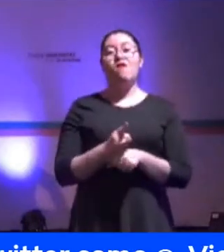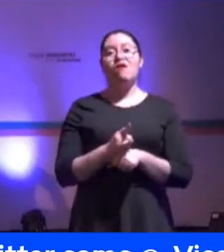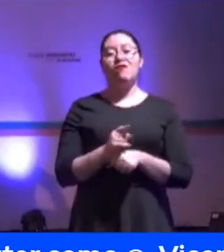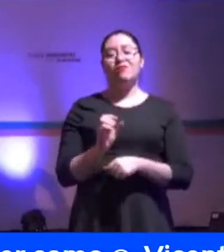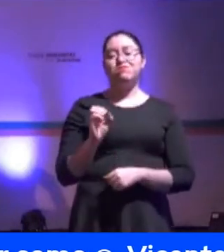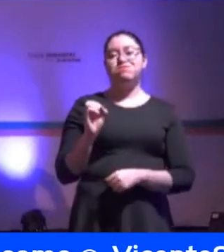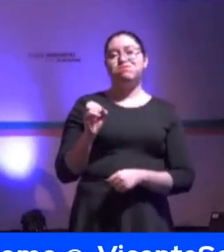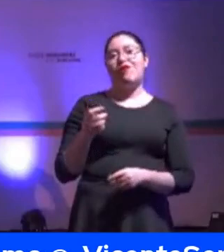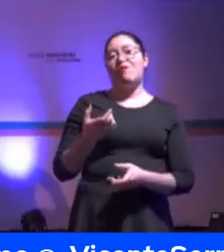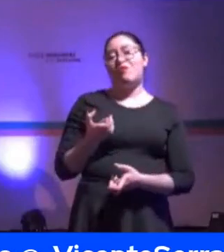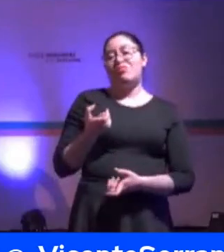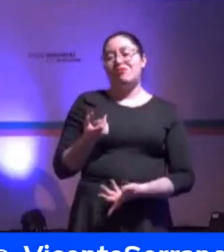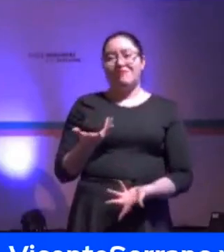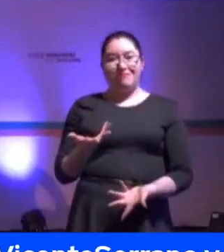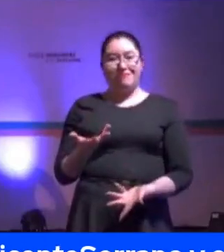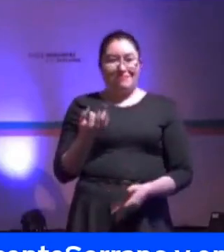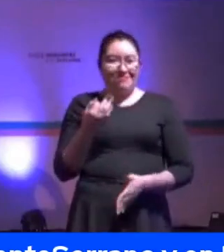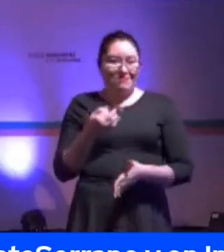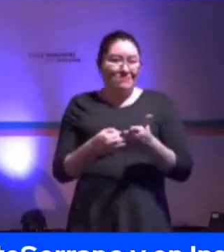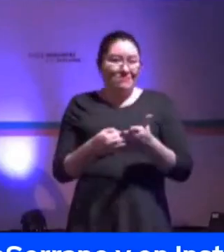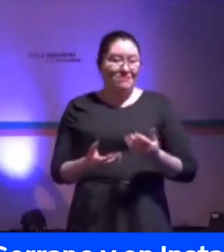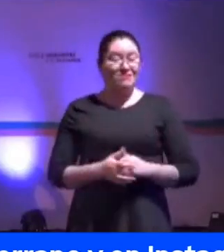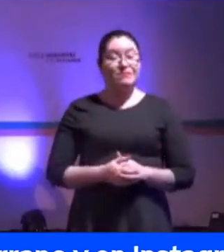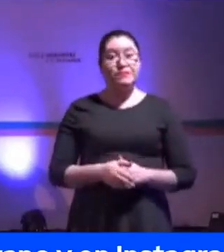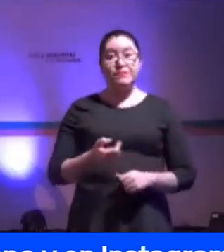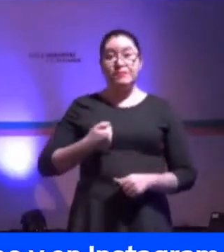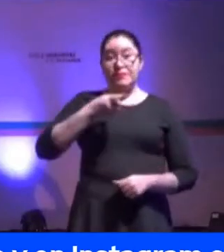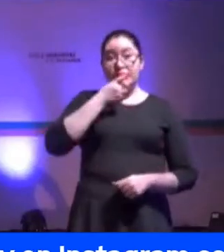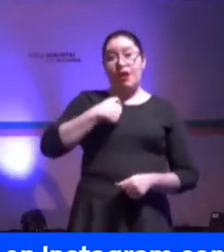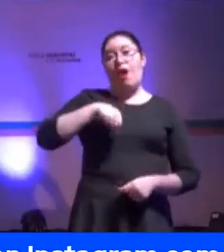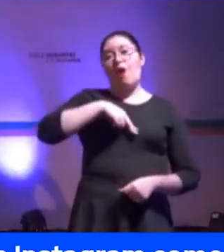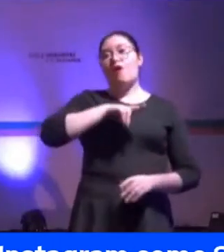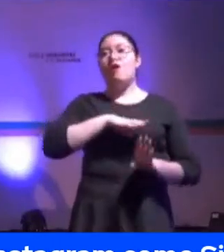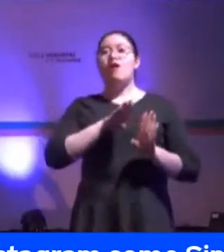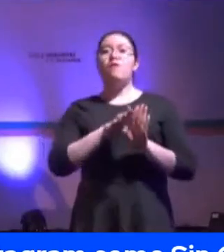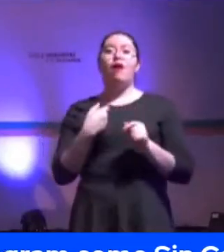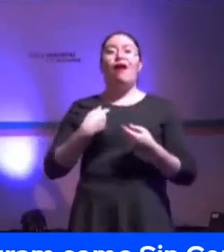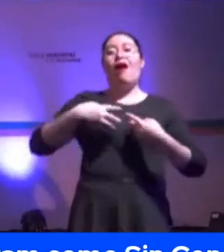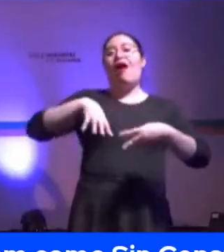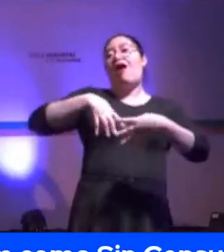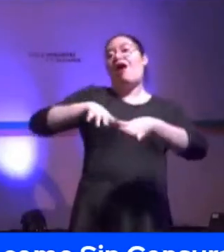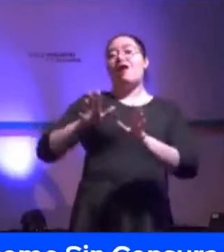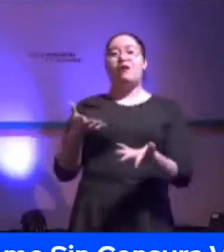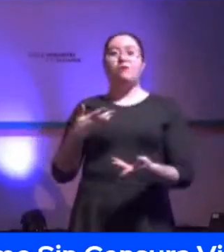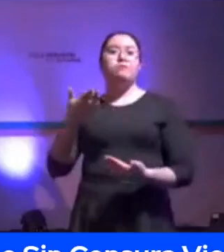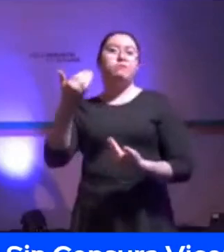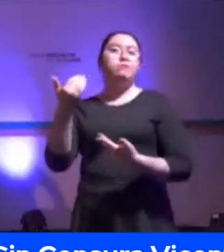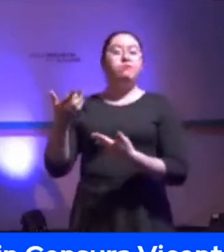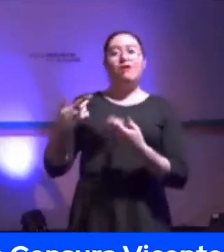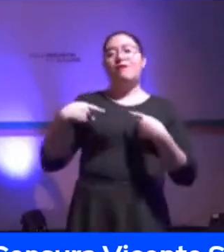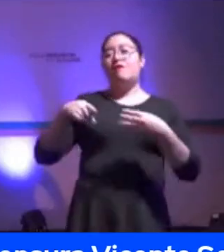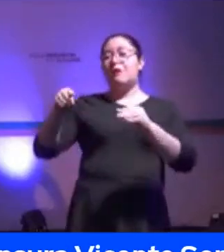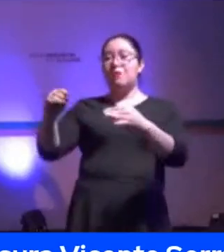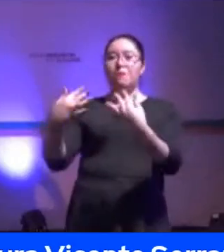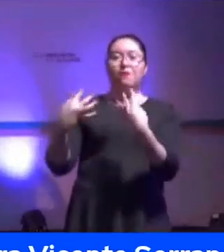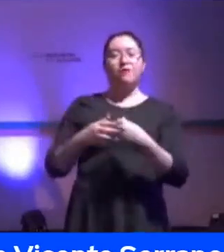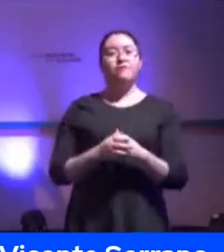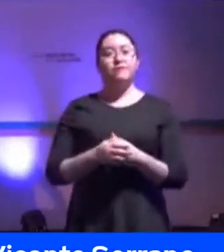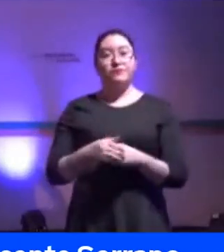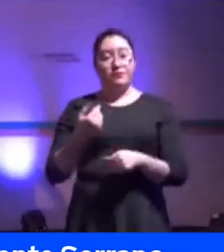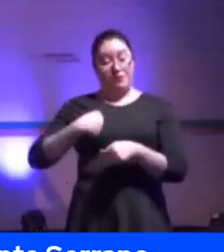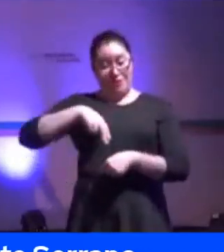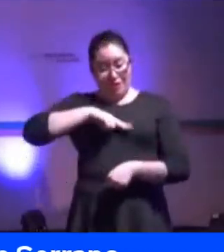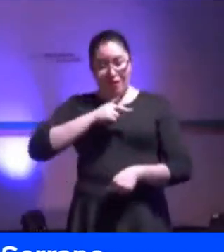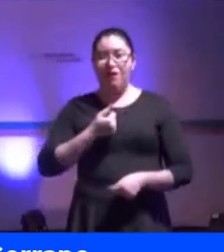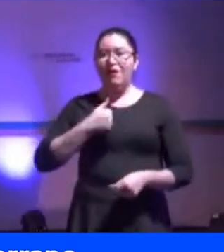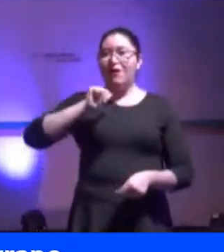bancarias. Tristemente dicen que nosotros somos paleros, ¿no? Pues estos paleros y los que faltan por llegar y